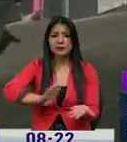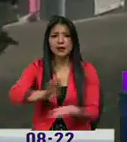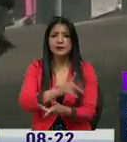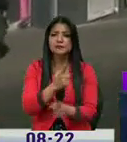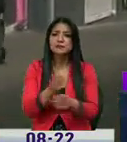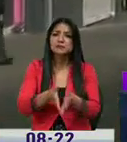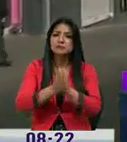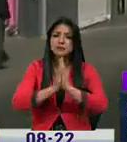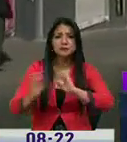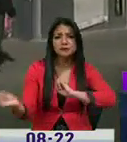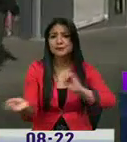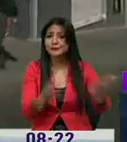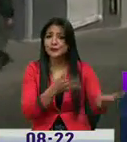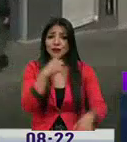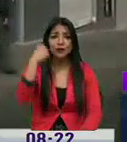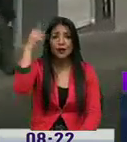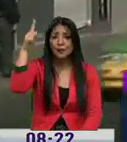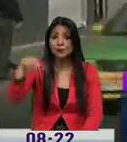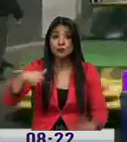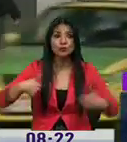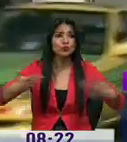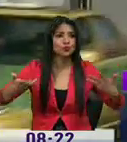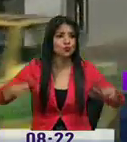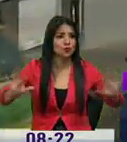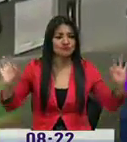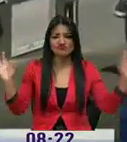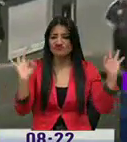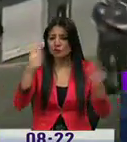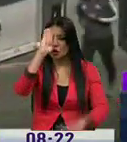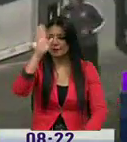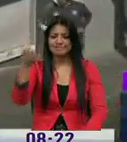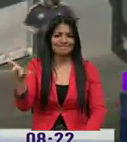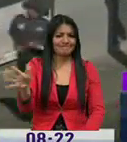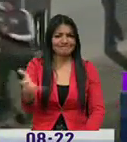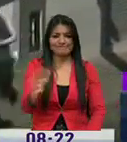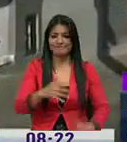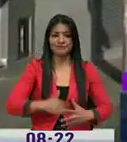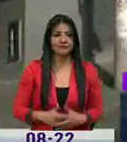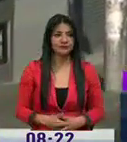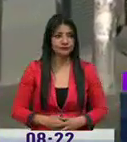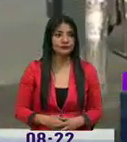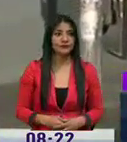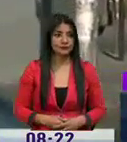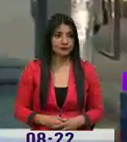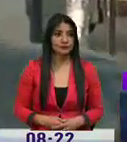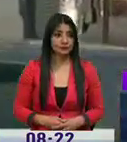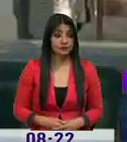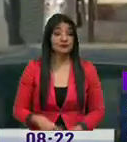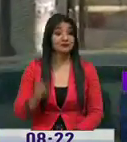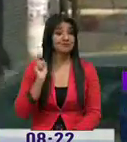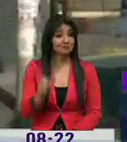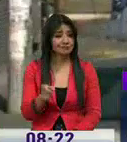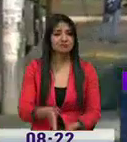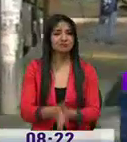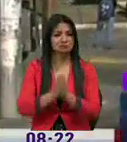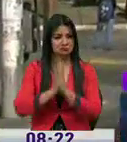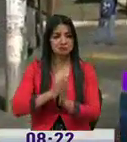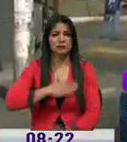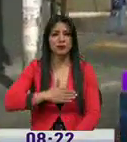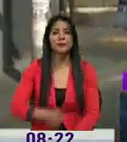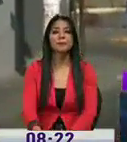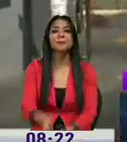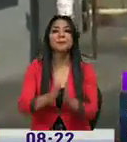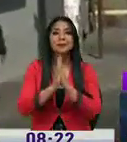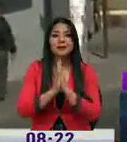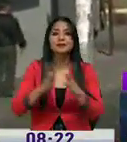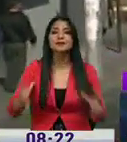está abandonado Carapungo, ahorita no tenemos nada, no hay policías, no hay nada, totalmente. Eso es lo que exigimos y pedimos,